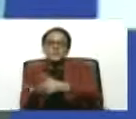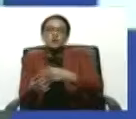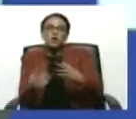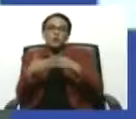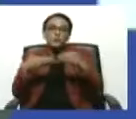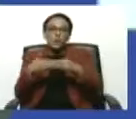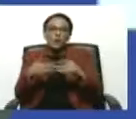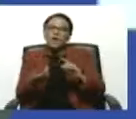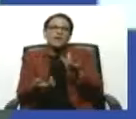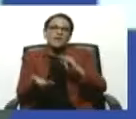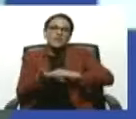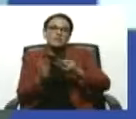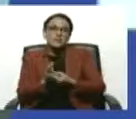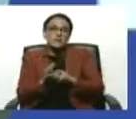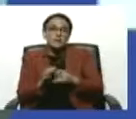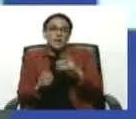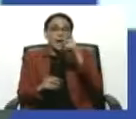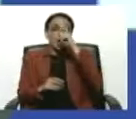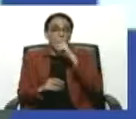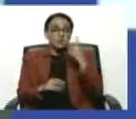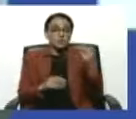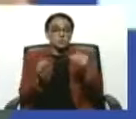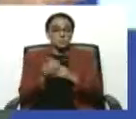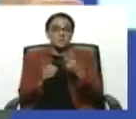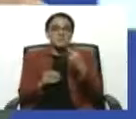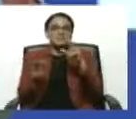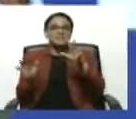año 2023, que fueron, si mal no recuerdo la cifra,